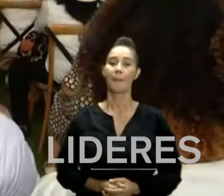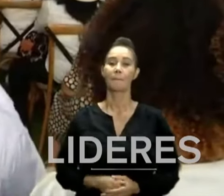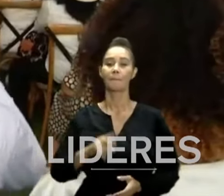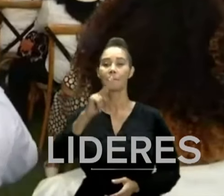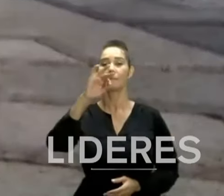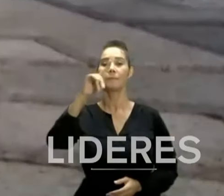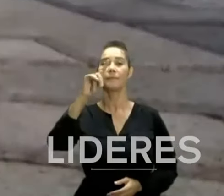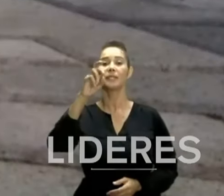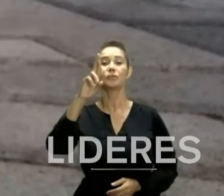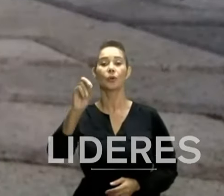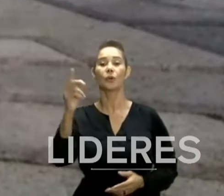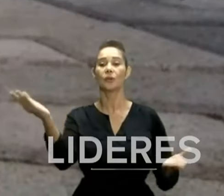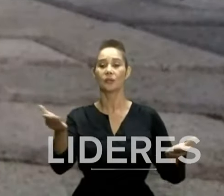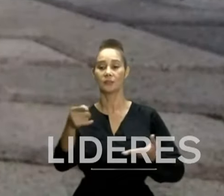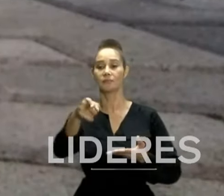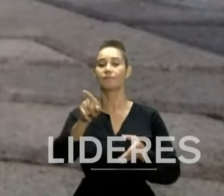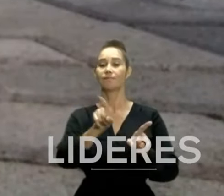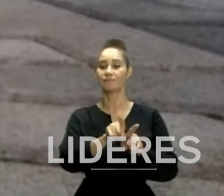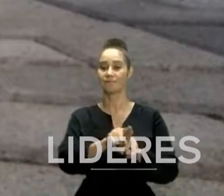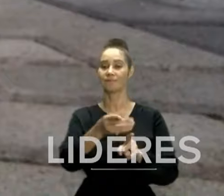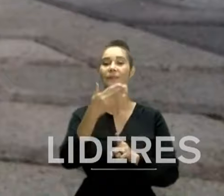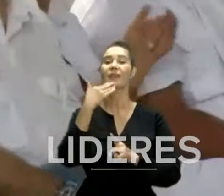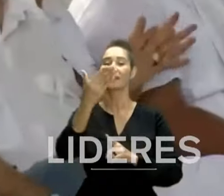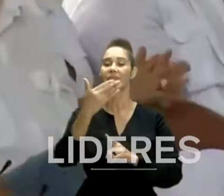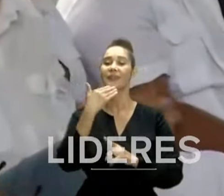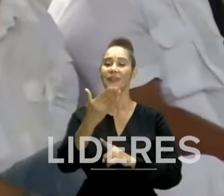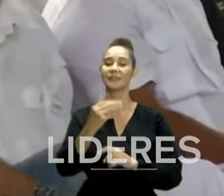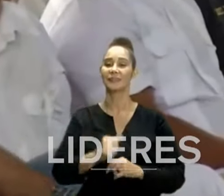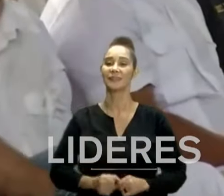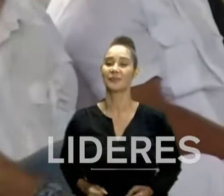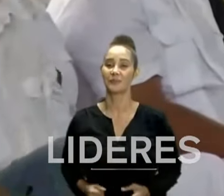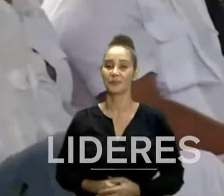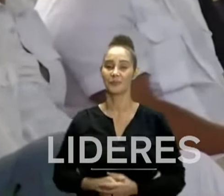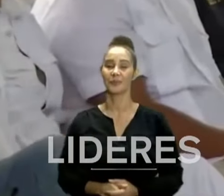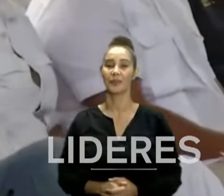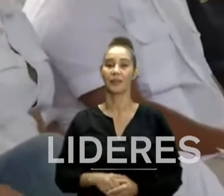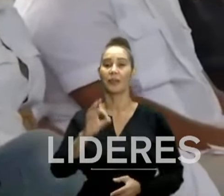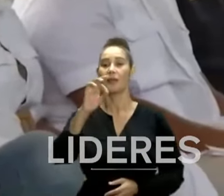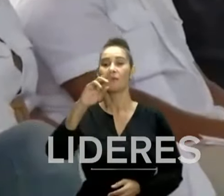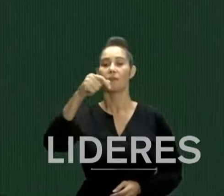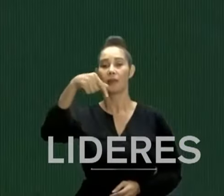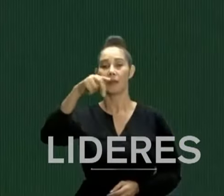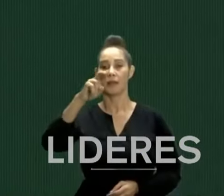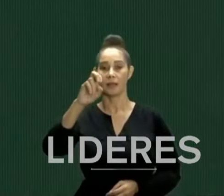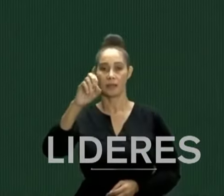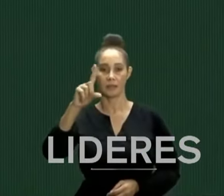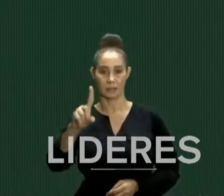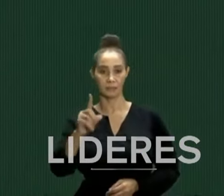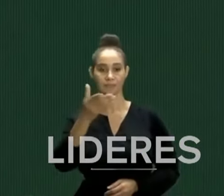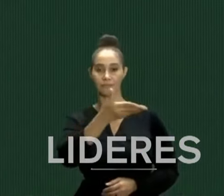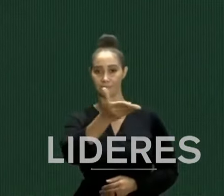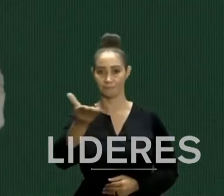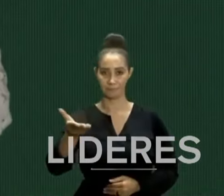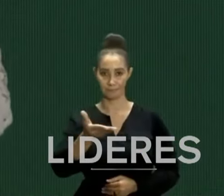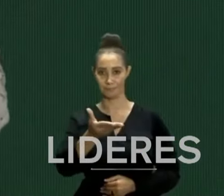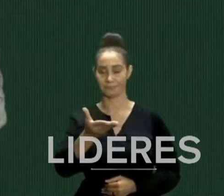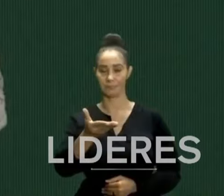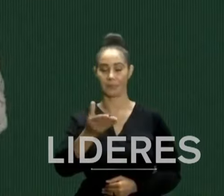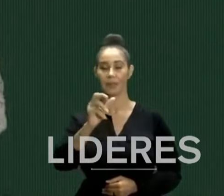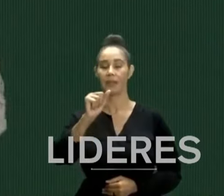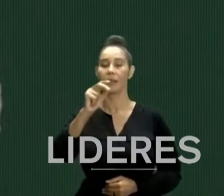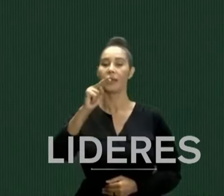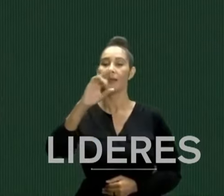Víctor González, que está por aquí también, gracias. Franklin Ten, de Superplan. A